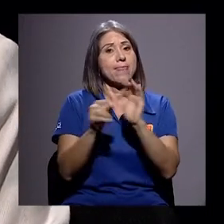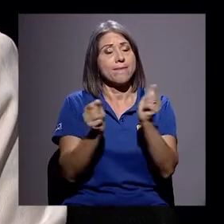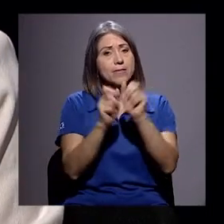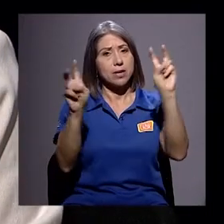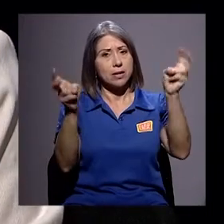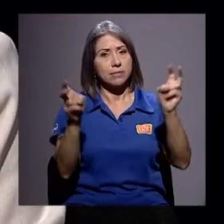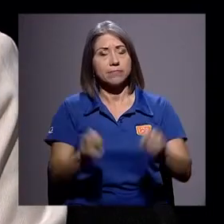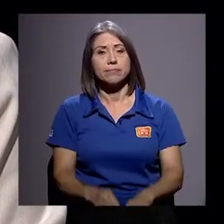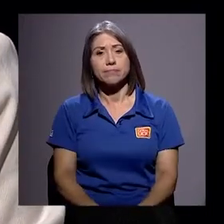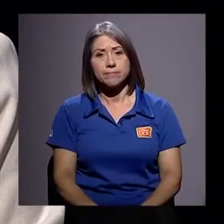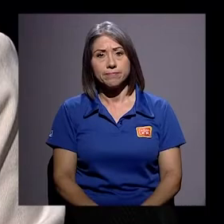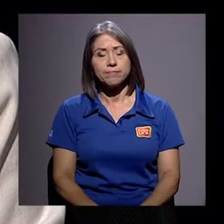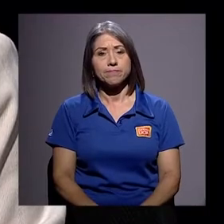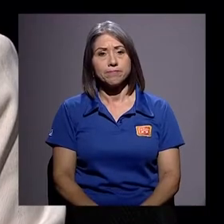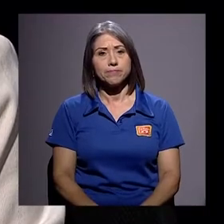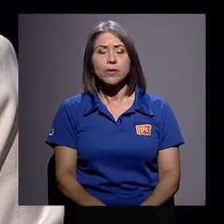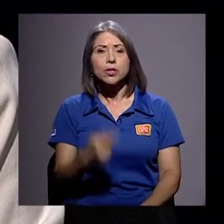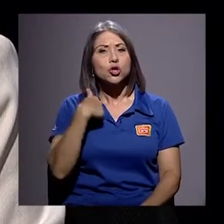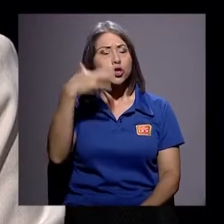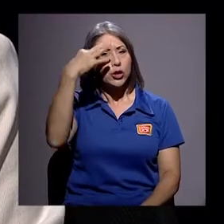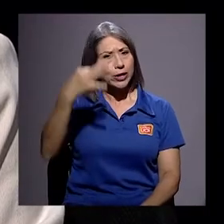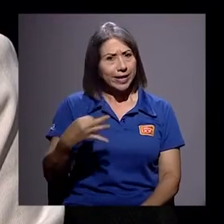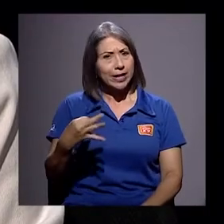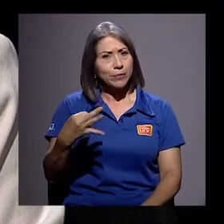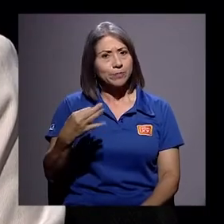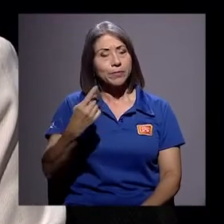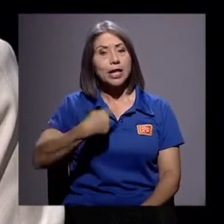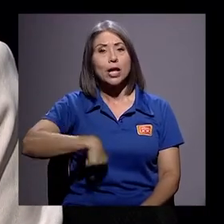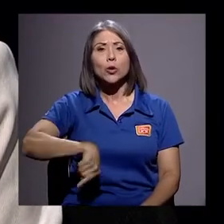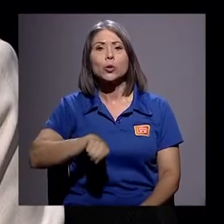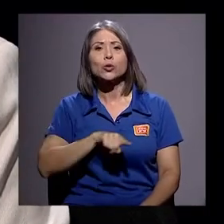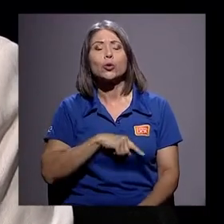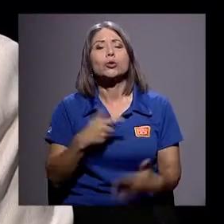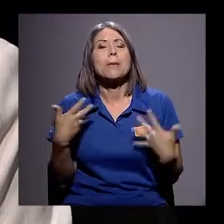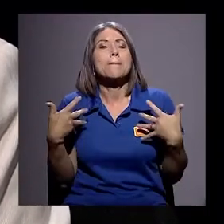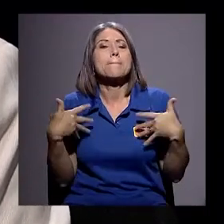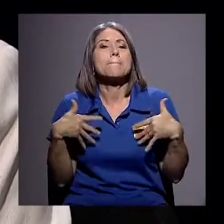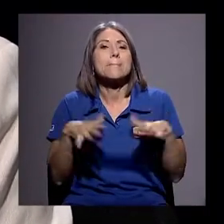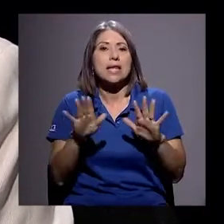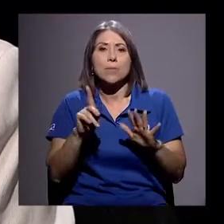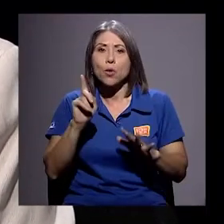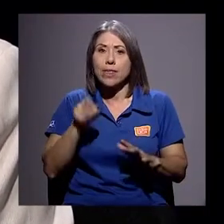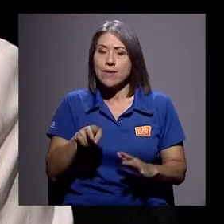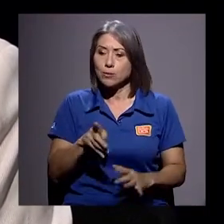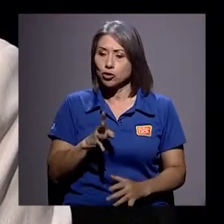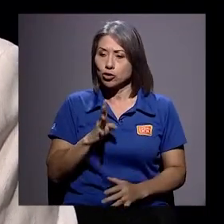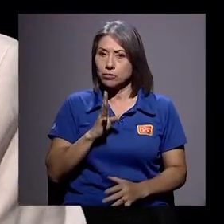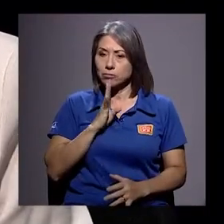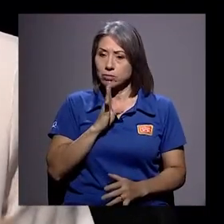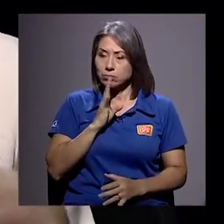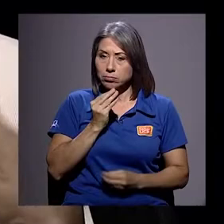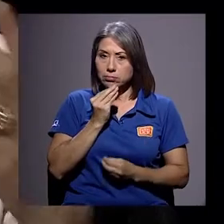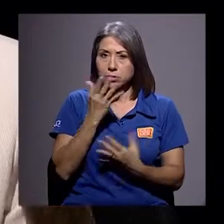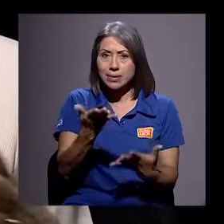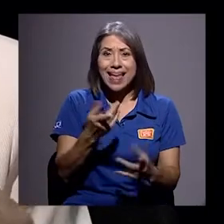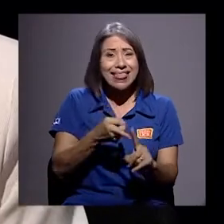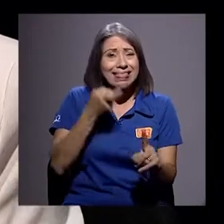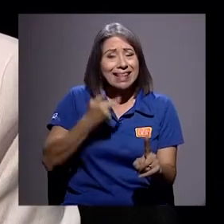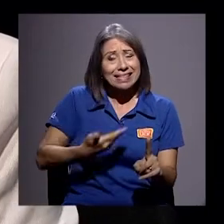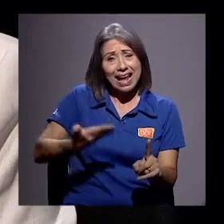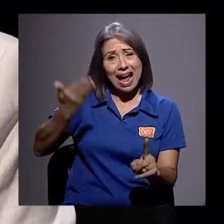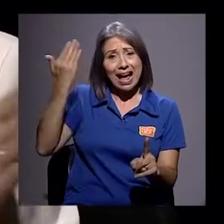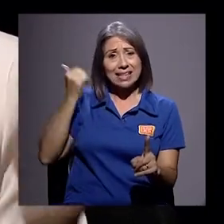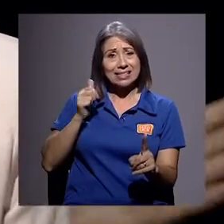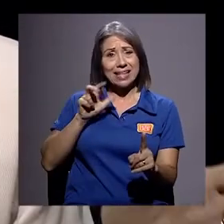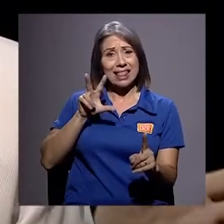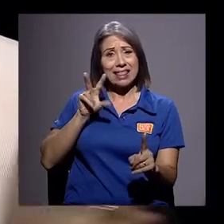tema yo creo que tenemos como mínimo que tener esta conversación verdad desde hace 30 años varias